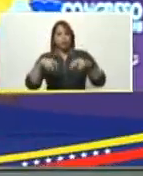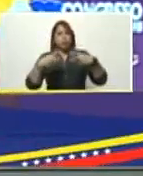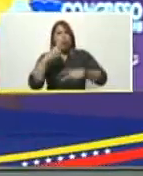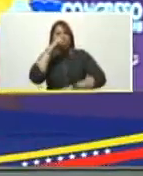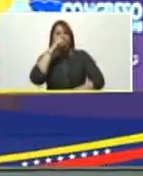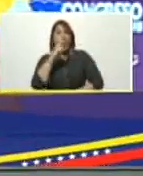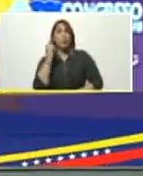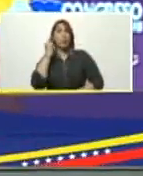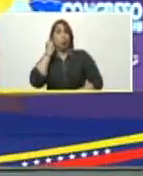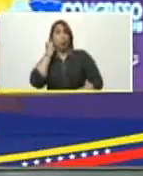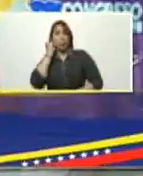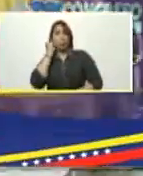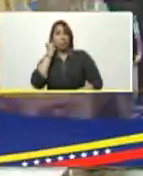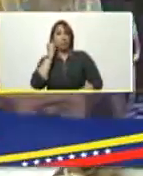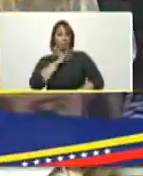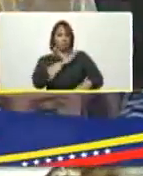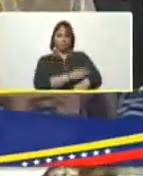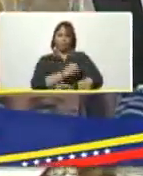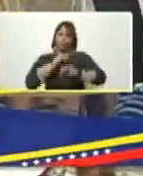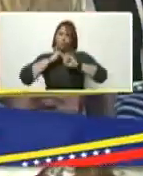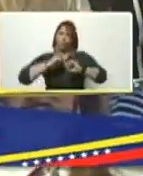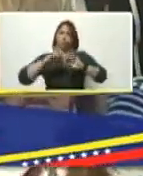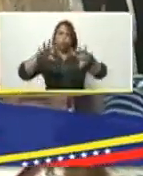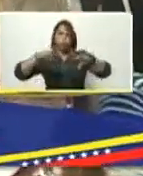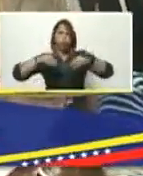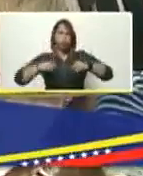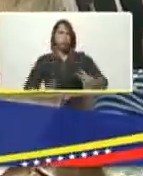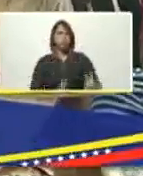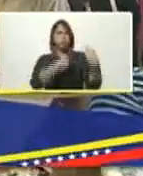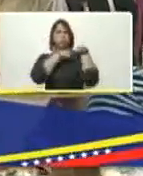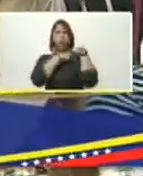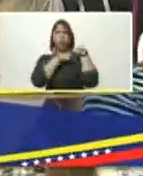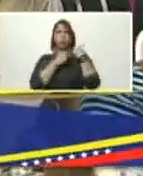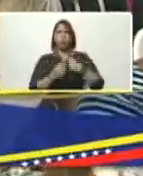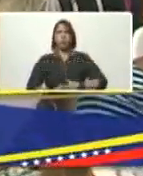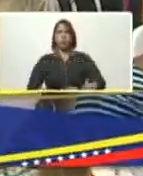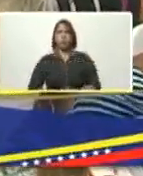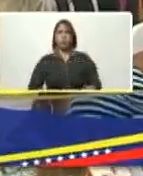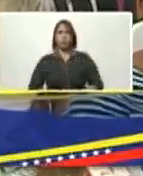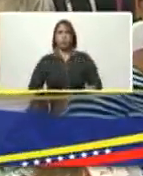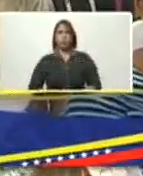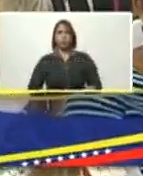las mujeres han asumido un rol